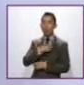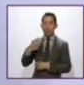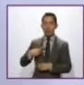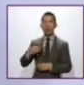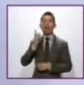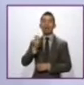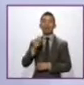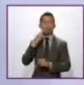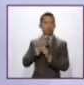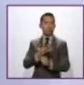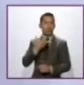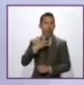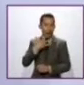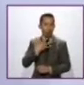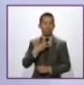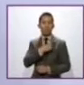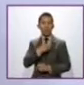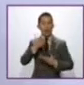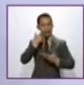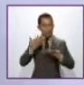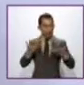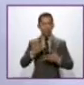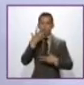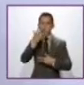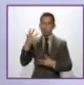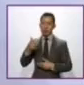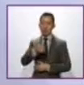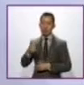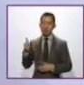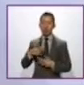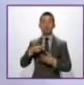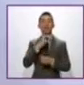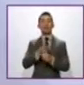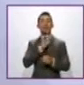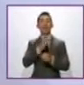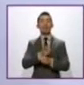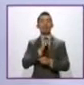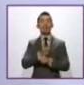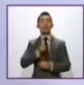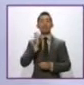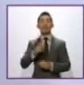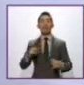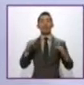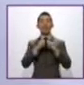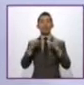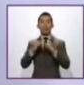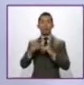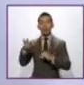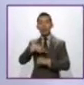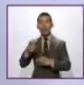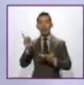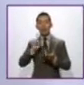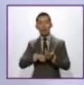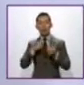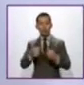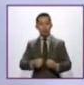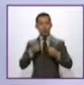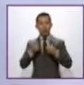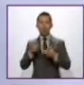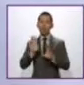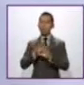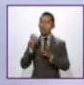que le corresponde y en segundo lugar se requieren que estas instituciones sean fuertes, con presupuesto, con